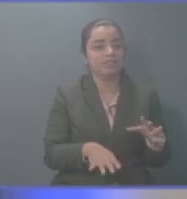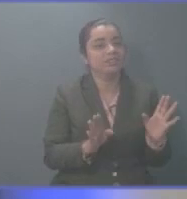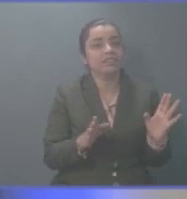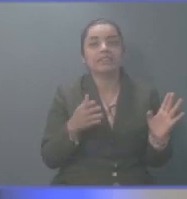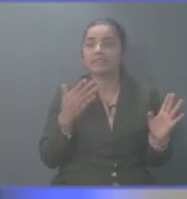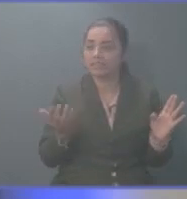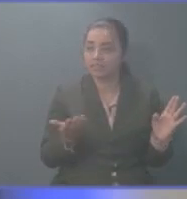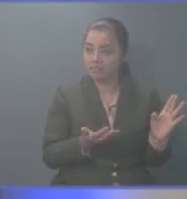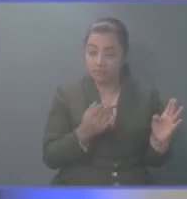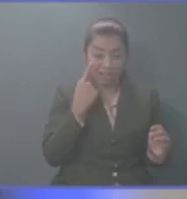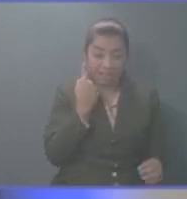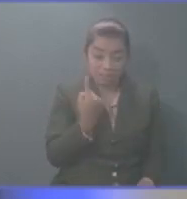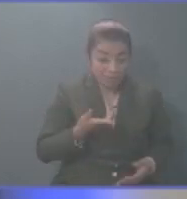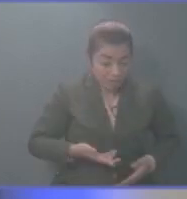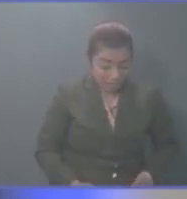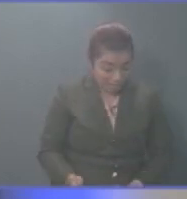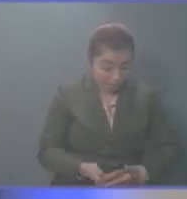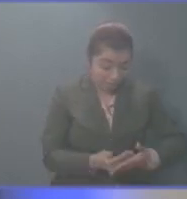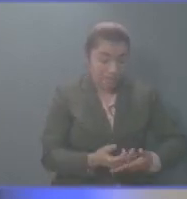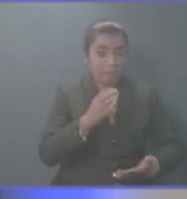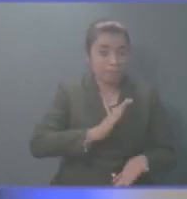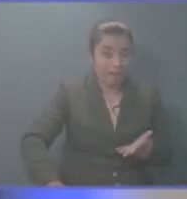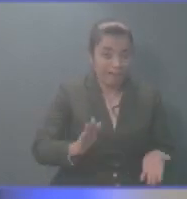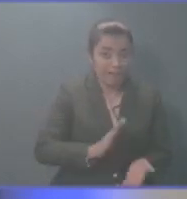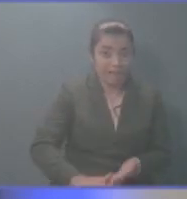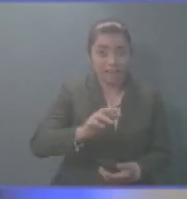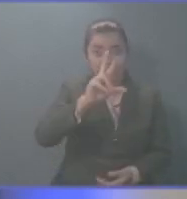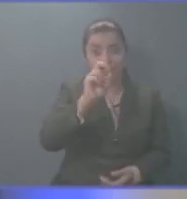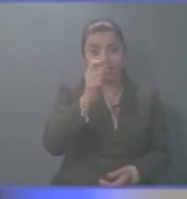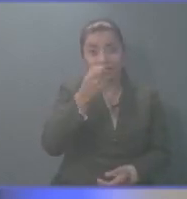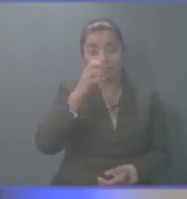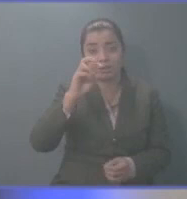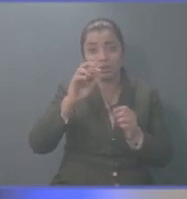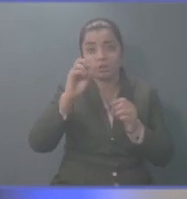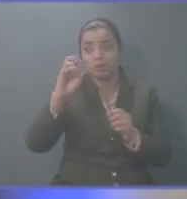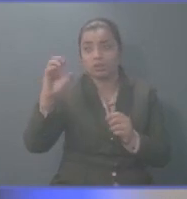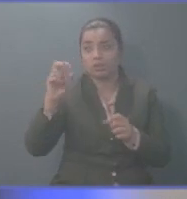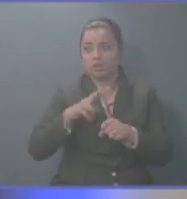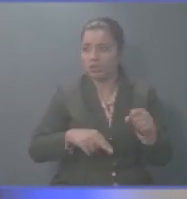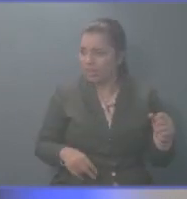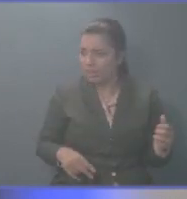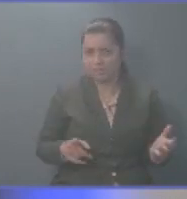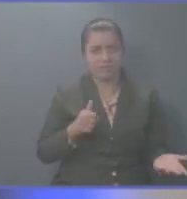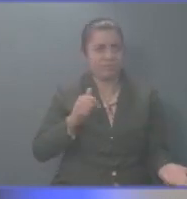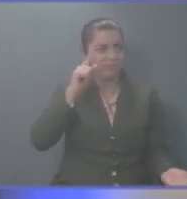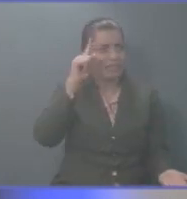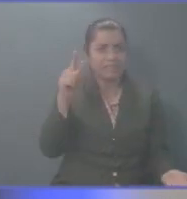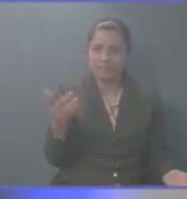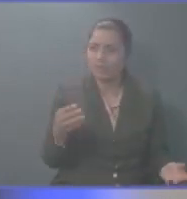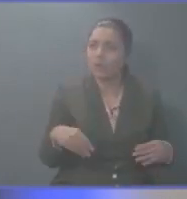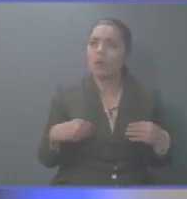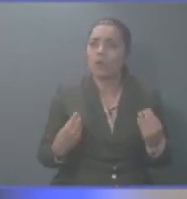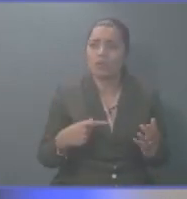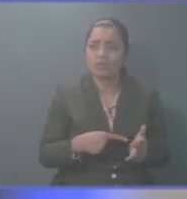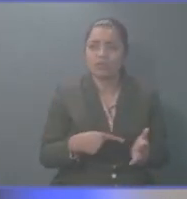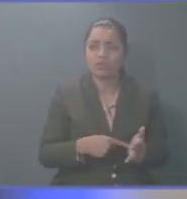nace debiéndole o teniendo que pagar cerca de $30,200 más o menos. Imagínate cómo están